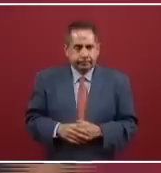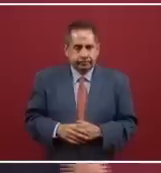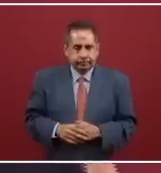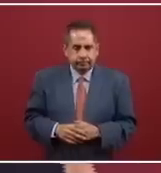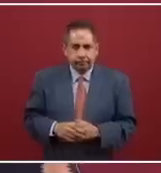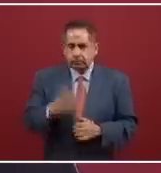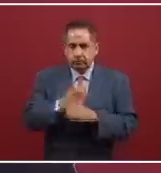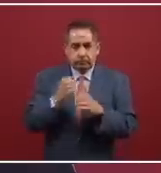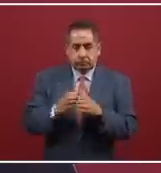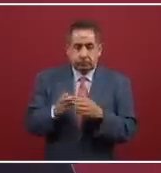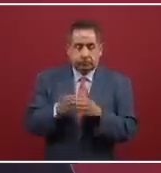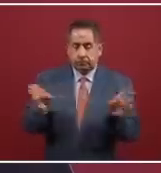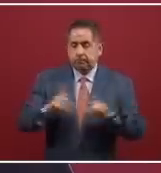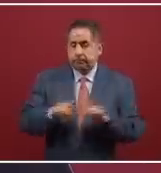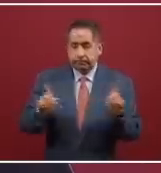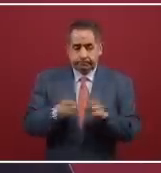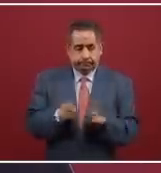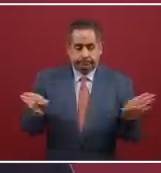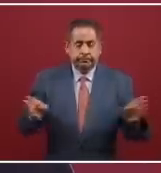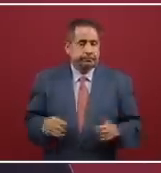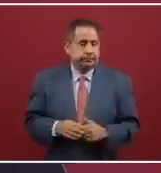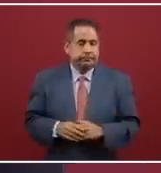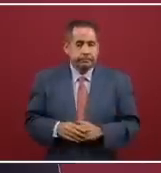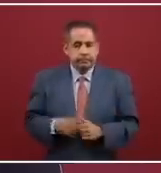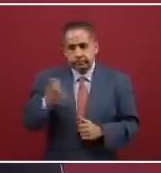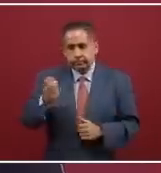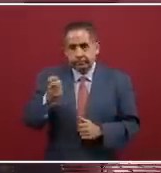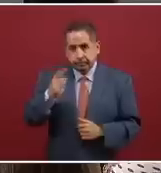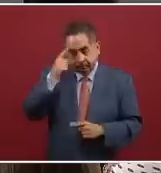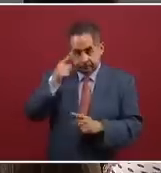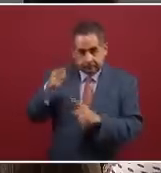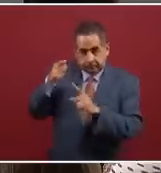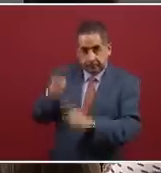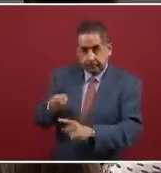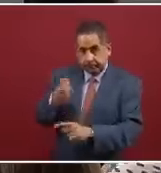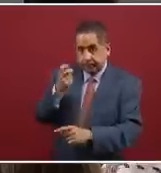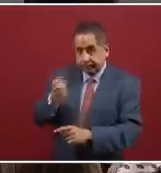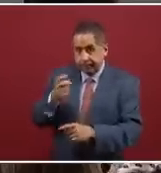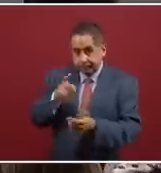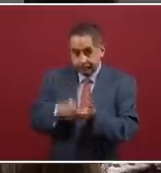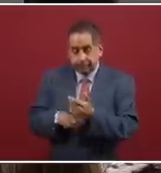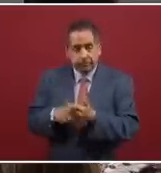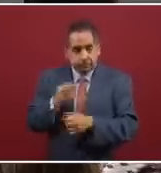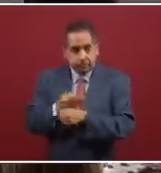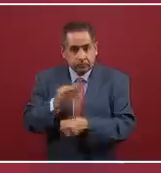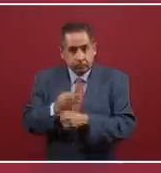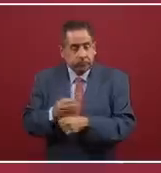son dos posturas entonces eso es lo que está ahora